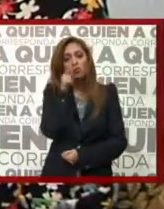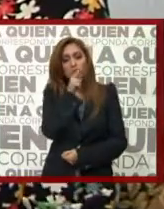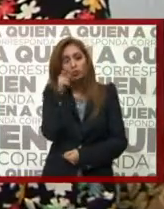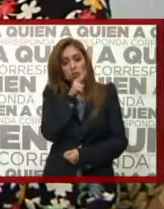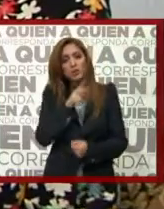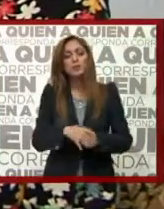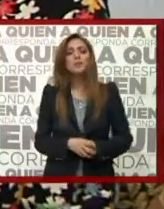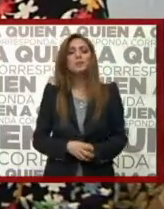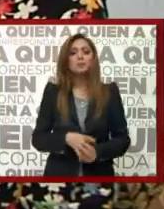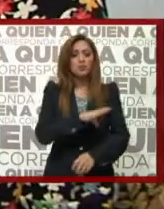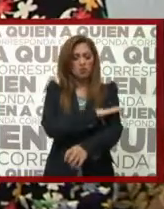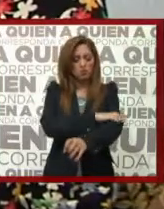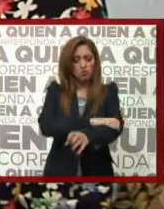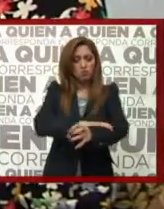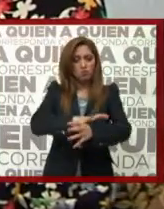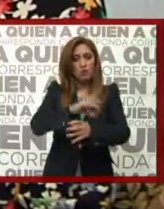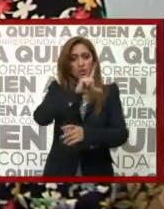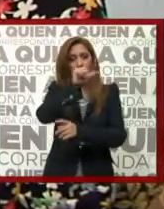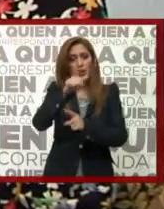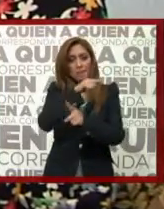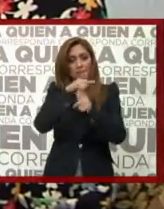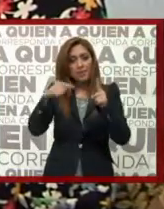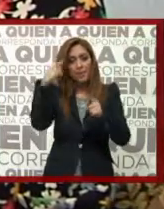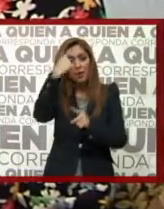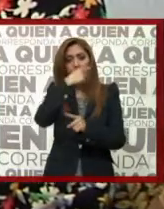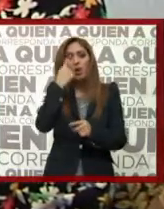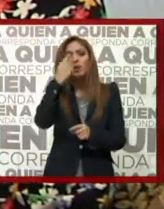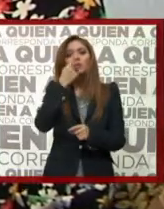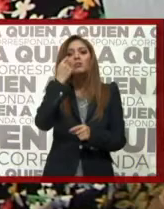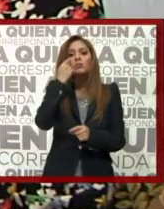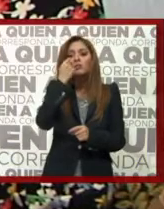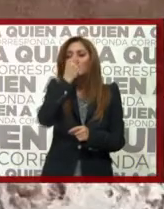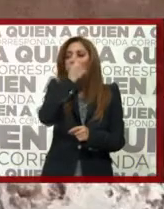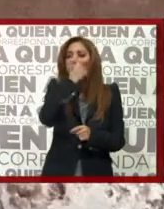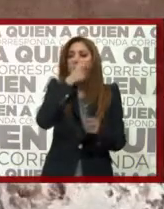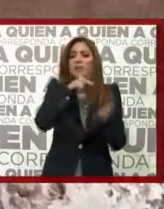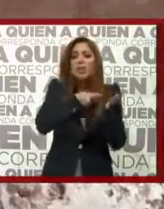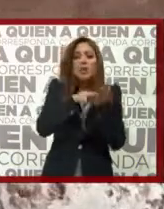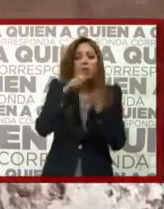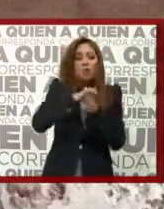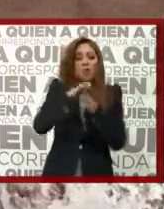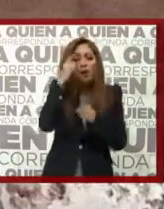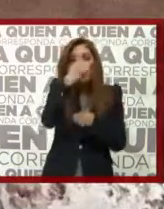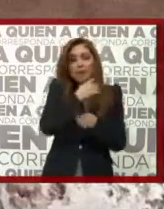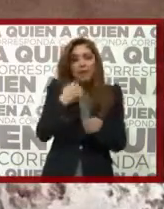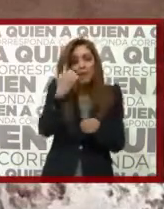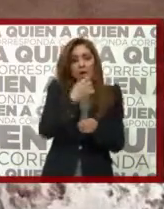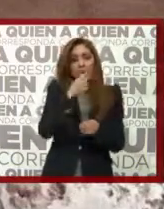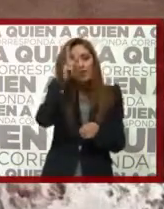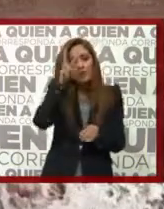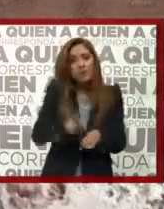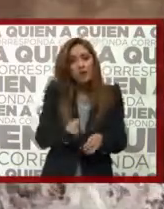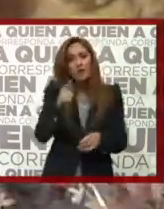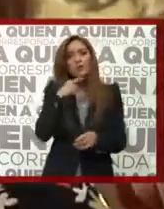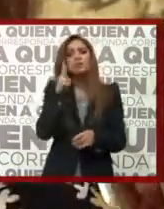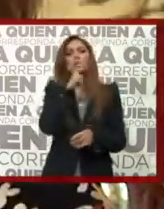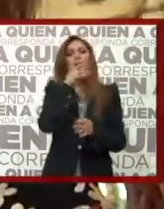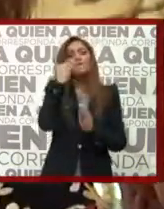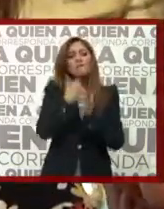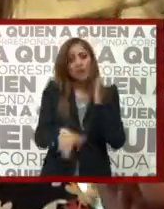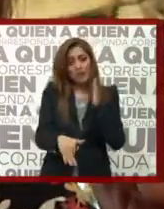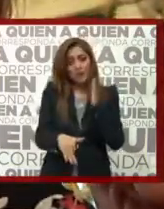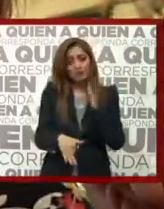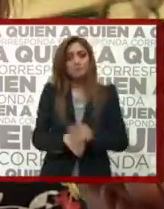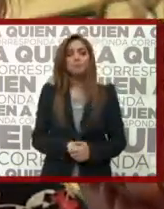lila. A la media hora ya estaba amoratada, ya tenía ojeras negras. Verdaderamente estaba asfixiándose. De